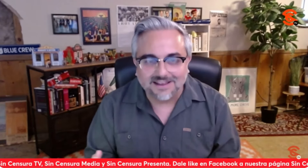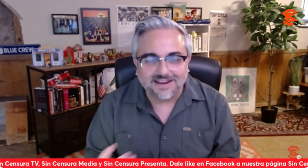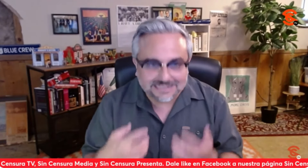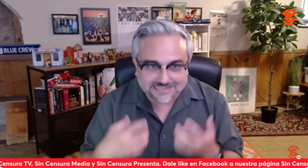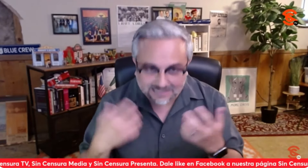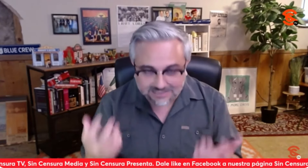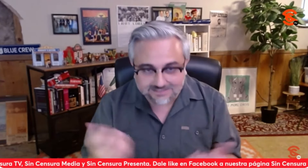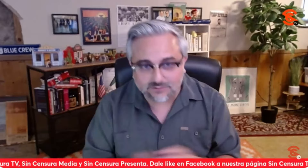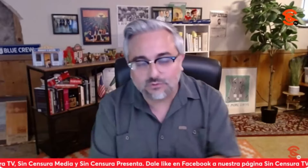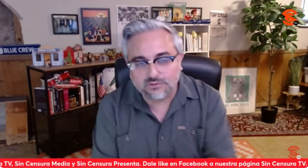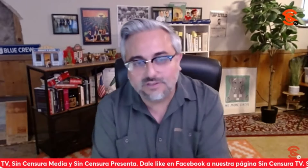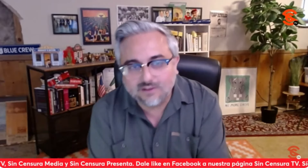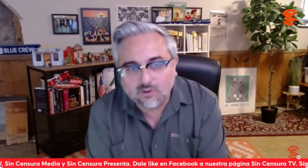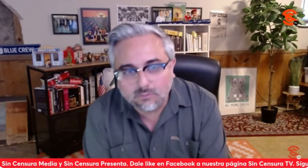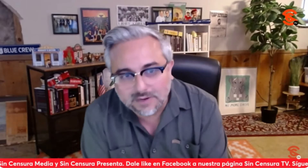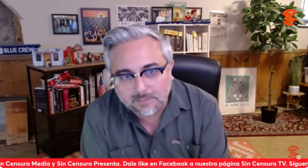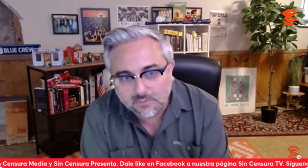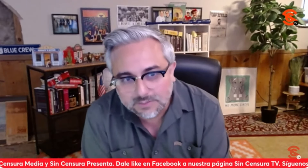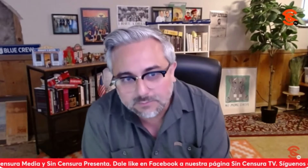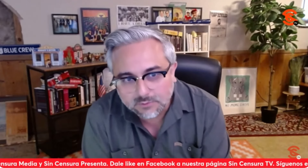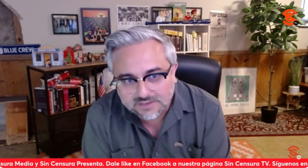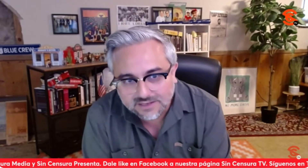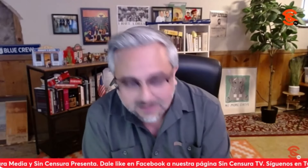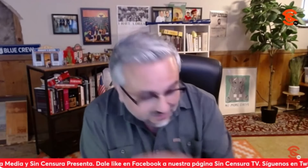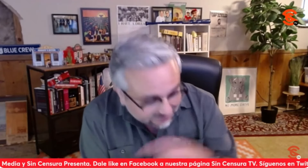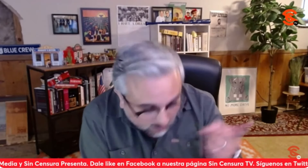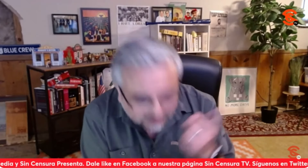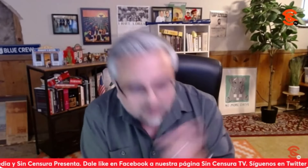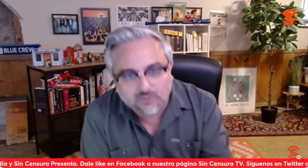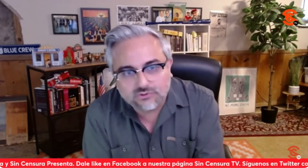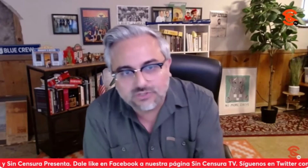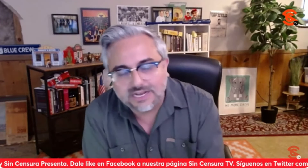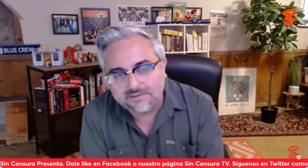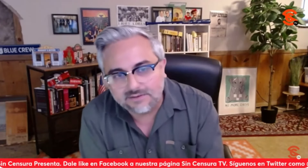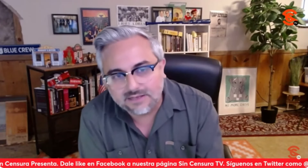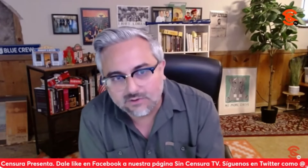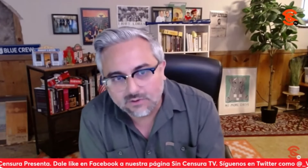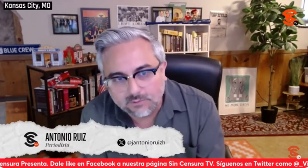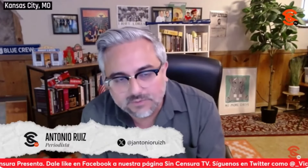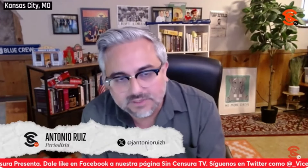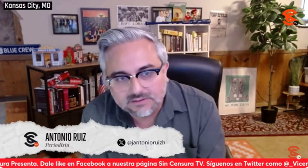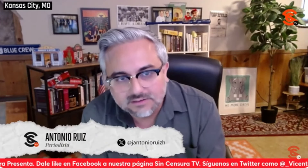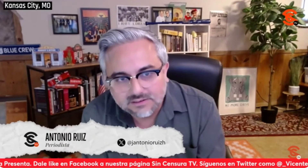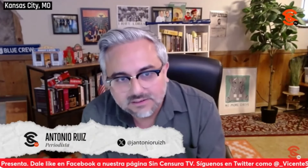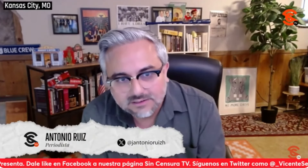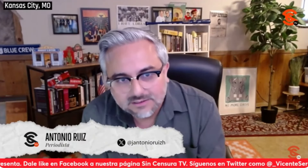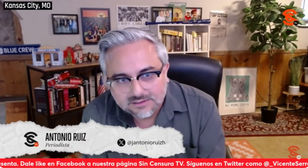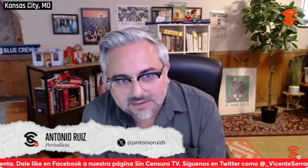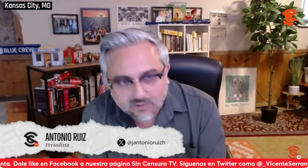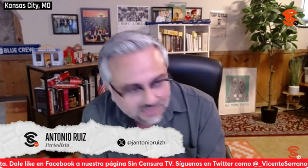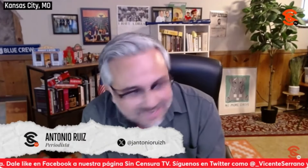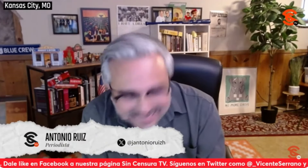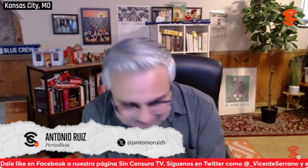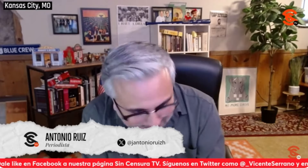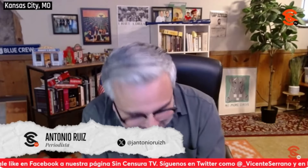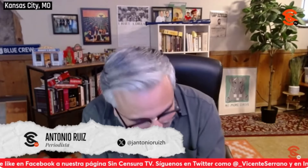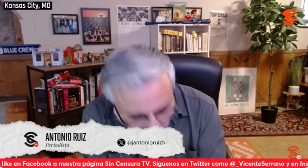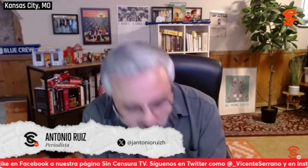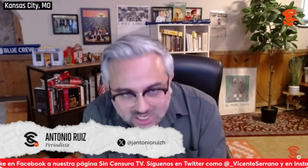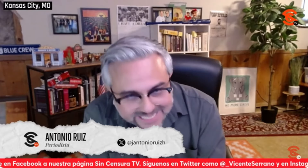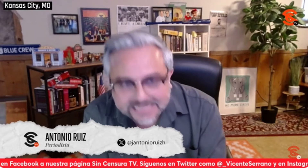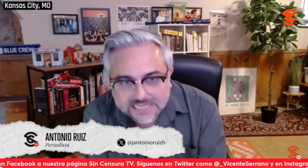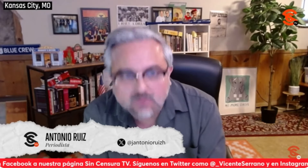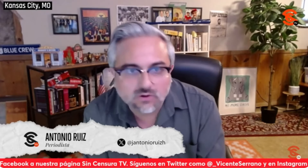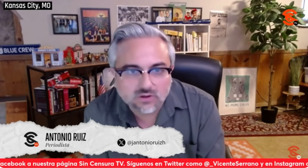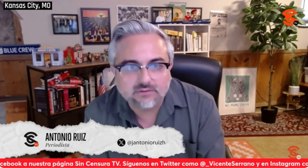sapienza, la inteligencia suficiente como para poder improvisar. ¿Se acuerda cuando a Xóchitl Gálvez se le cayó el prompter? ¿Se acuerda el